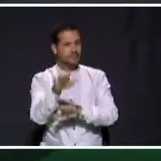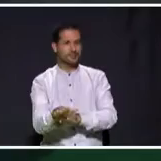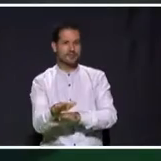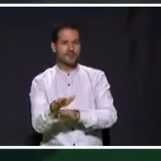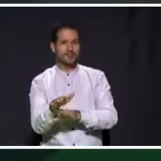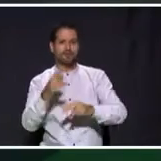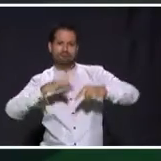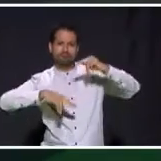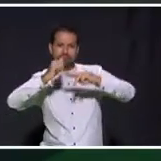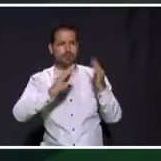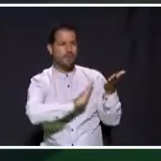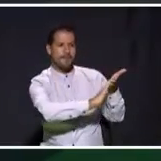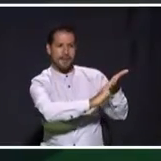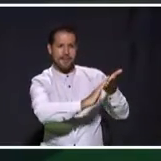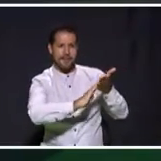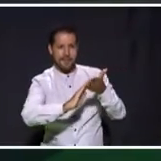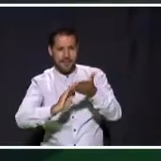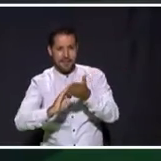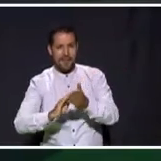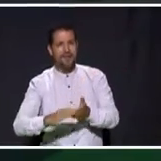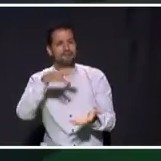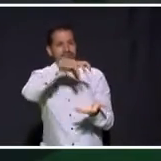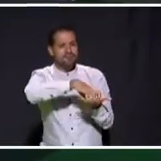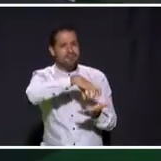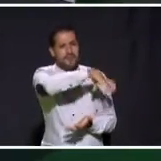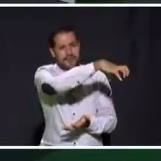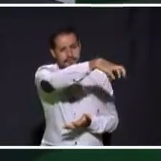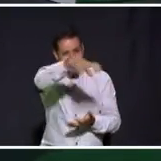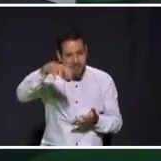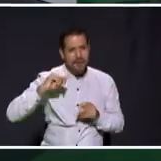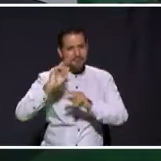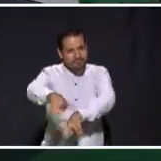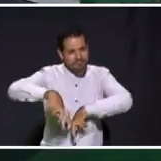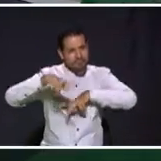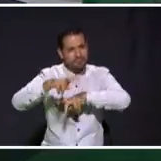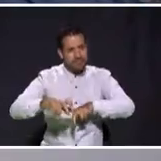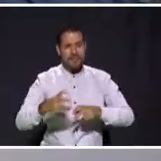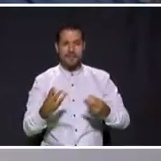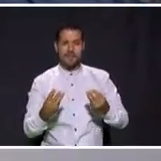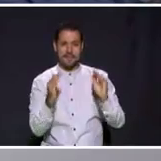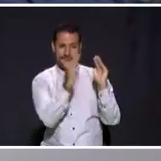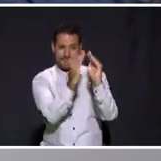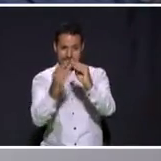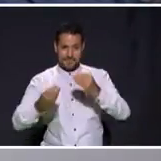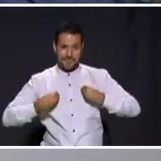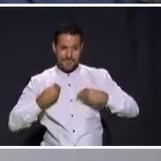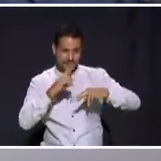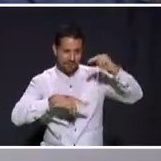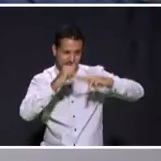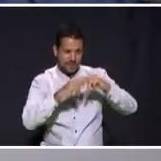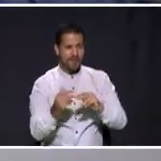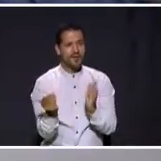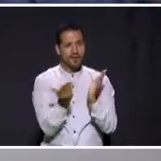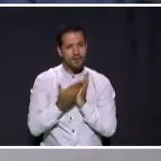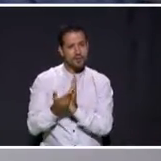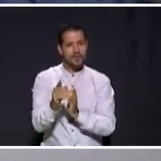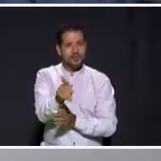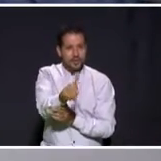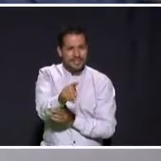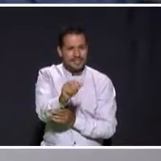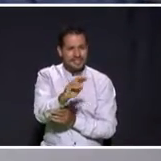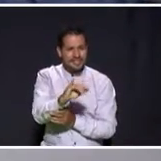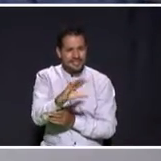de infraestructura seguridad sector agrario el tercero es vivienda y educación el cuarto sabia salud y red hospitalaria y finalmente el